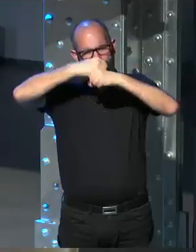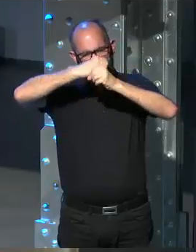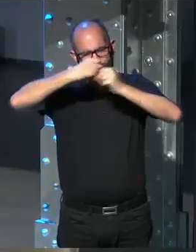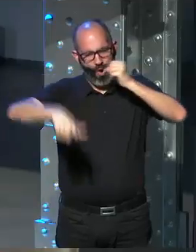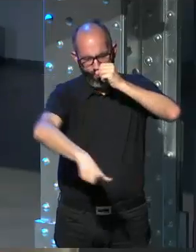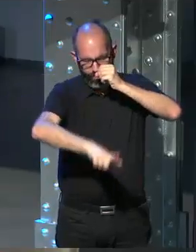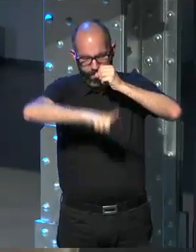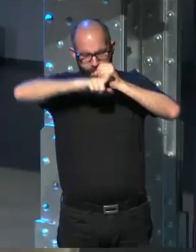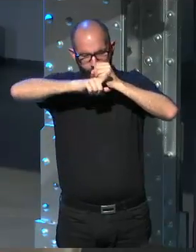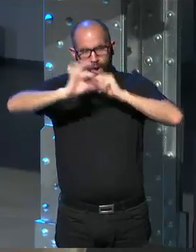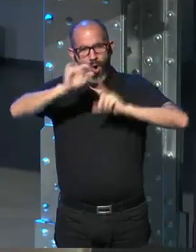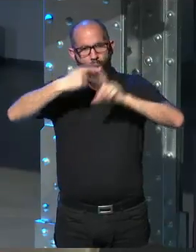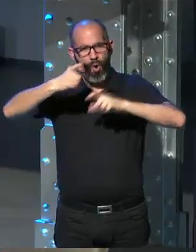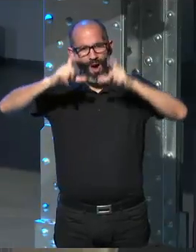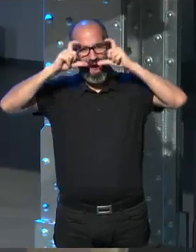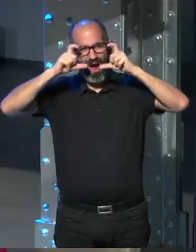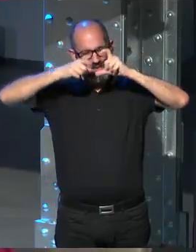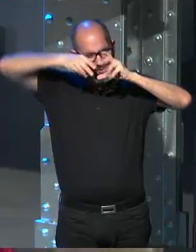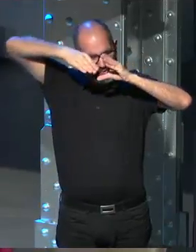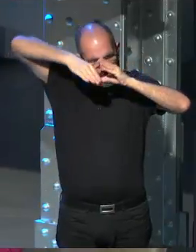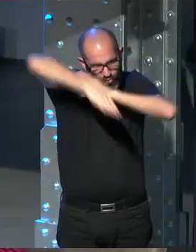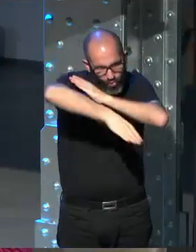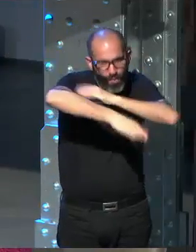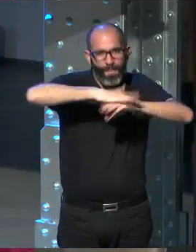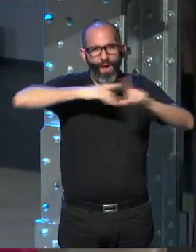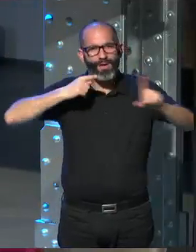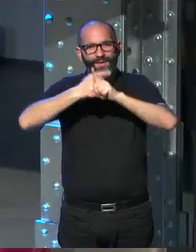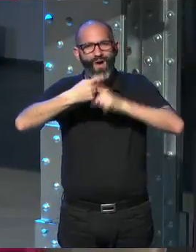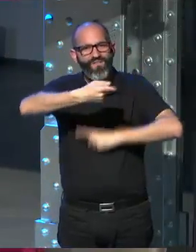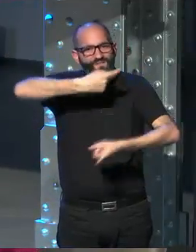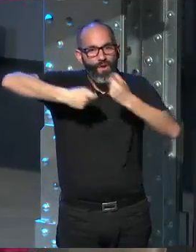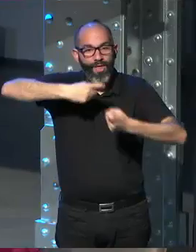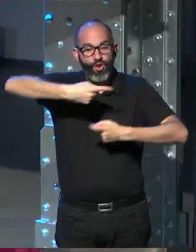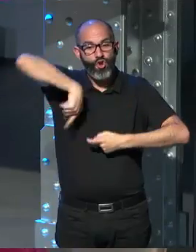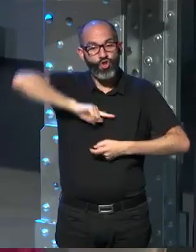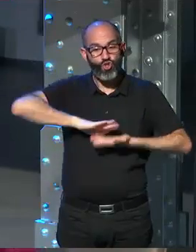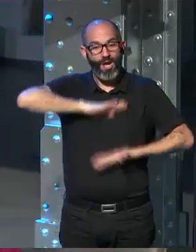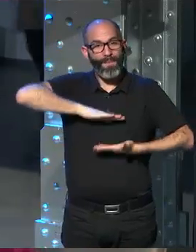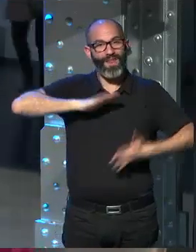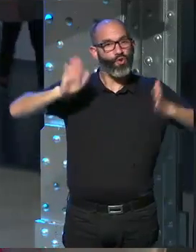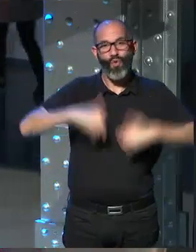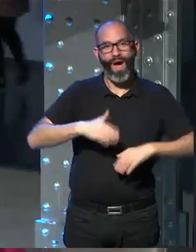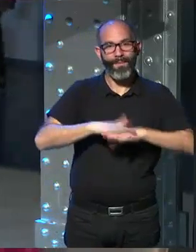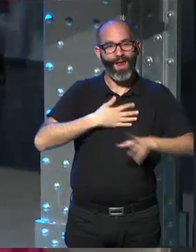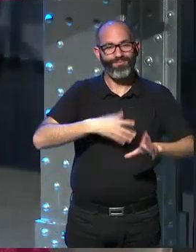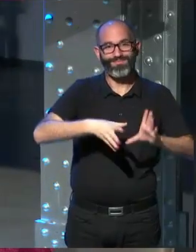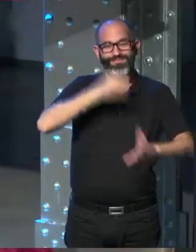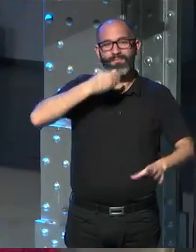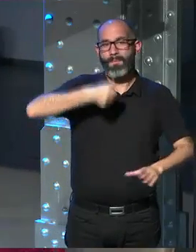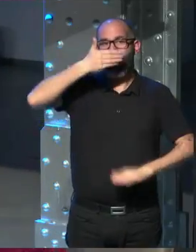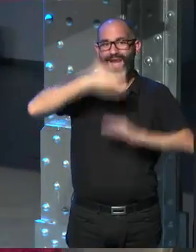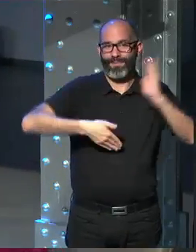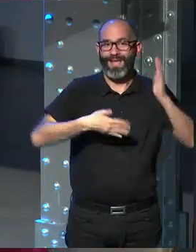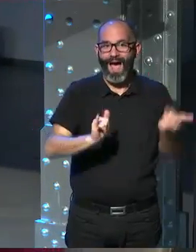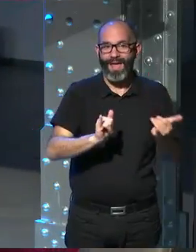y gafas para acceder a información que no estamos biológicamente preparados para